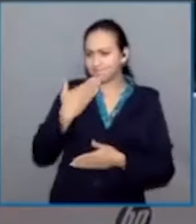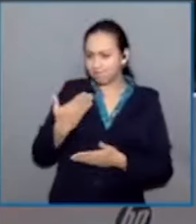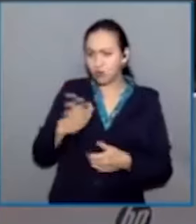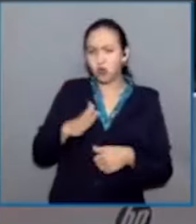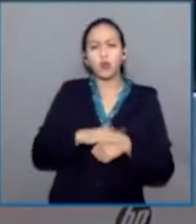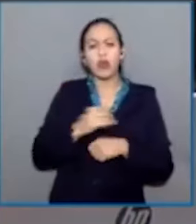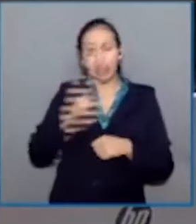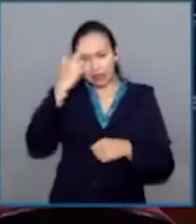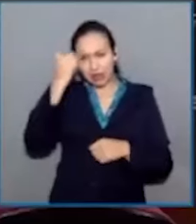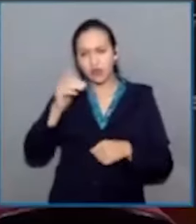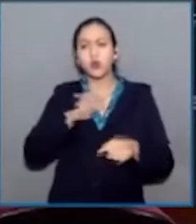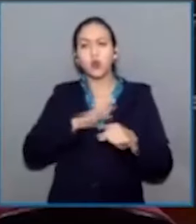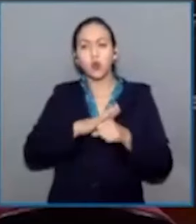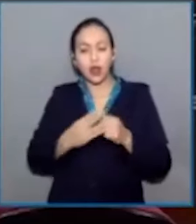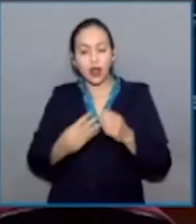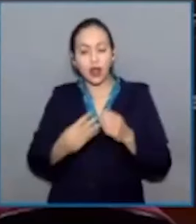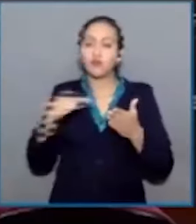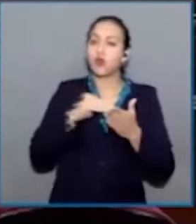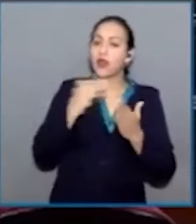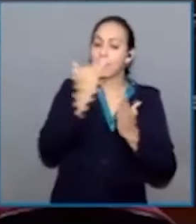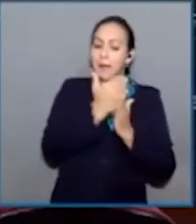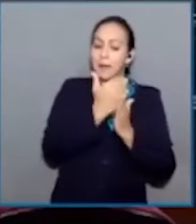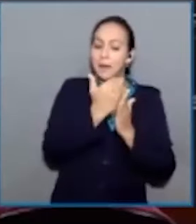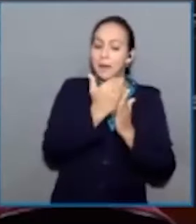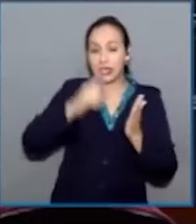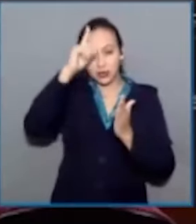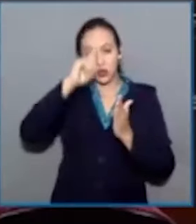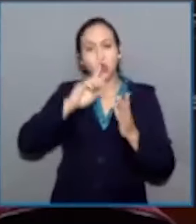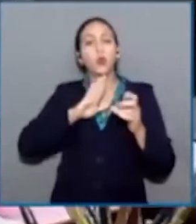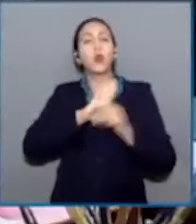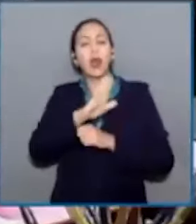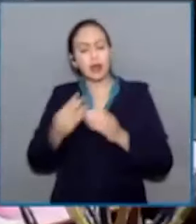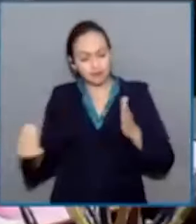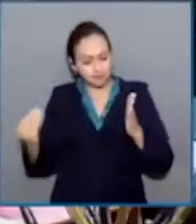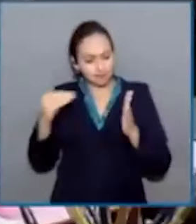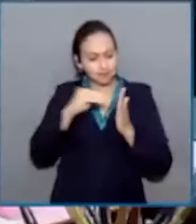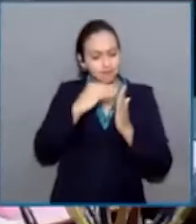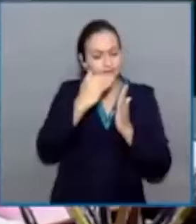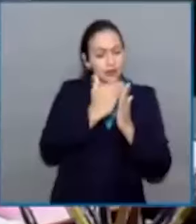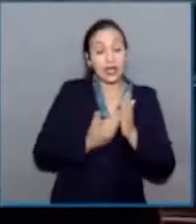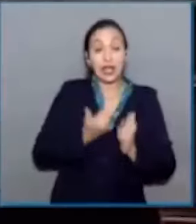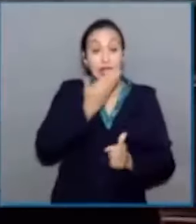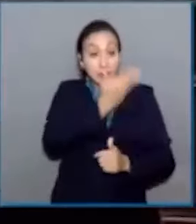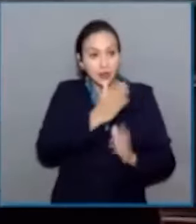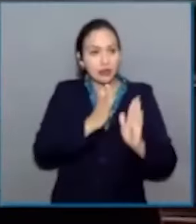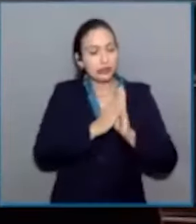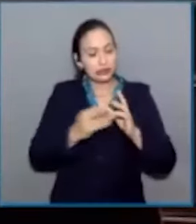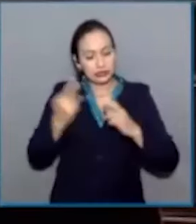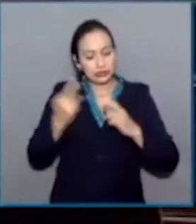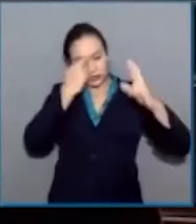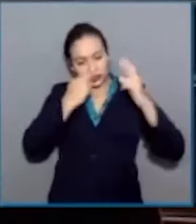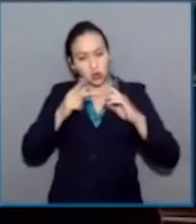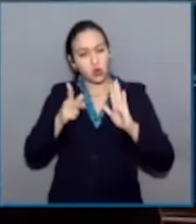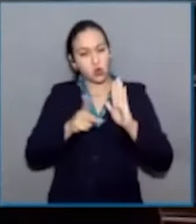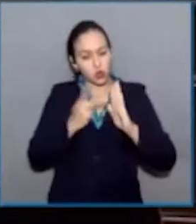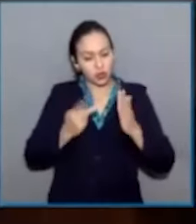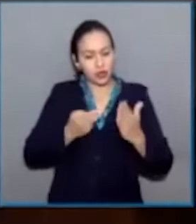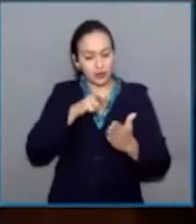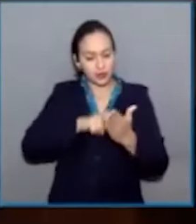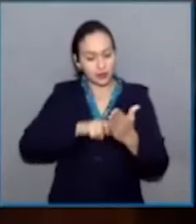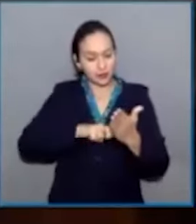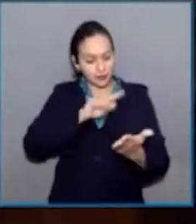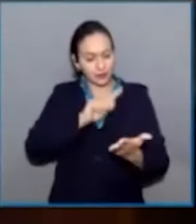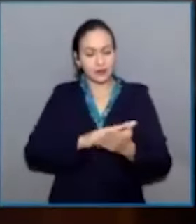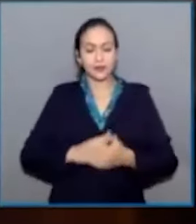vía correcta y sugiere reencauzar la petición de los promoventes hacia un supuesto diverso tres